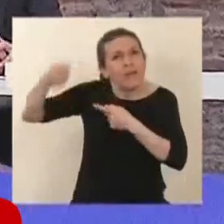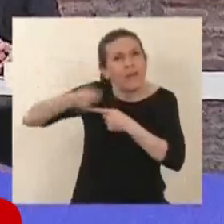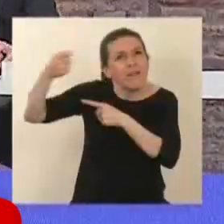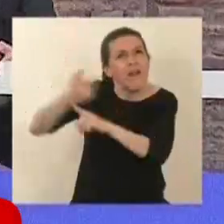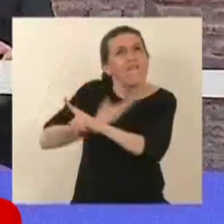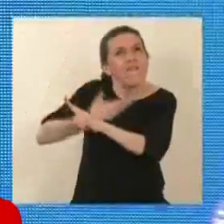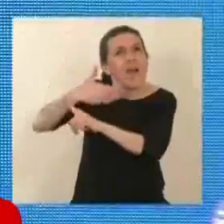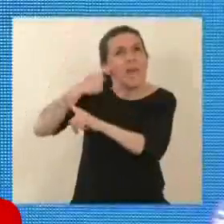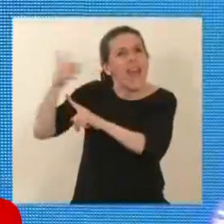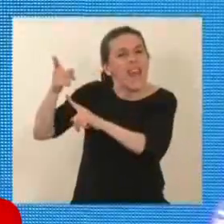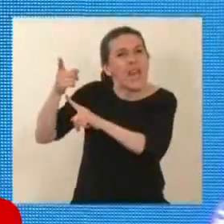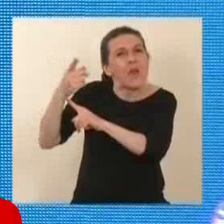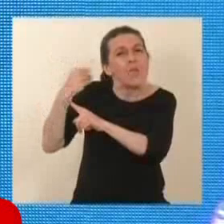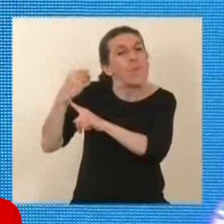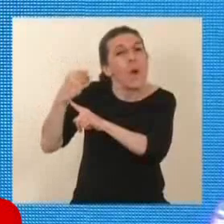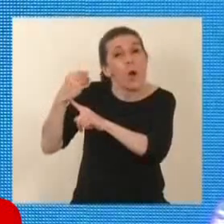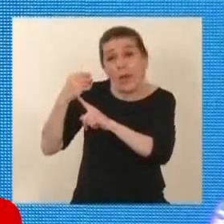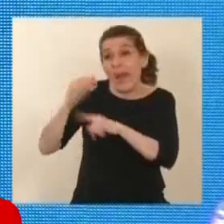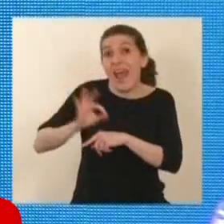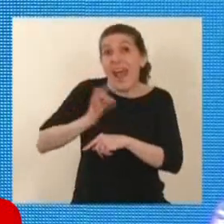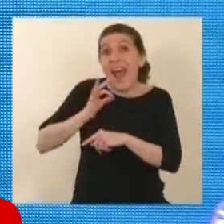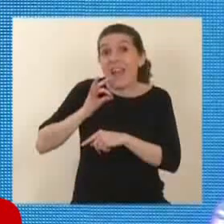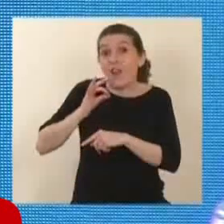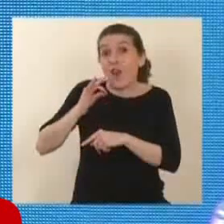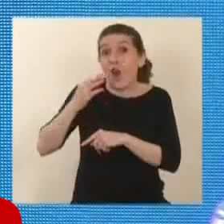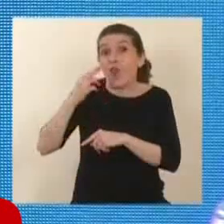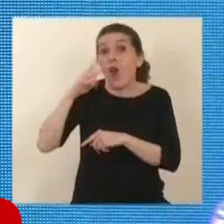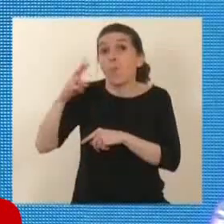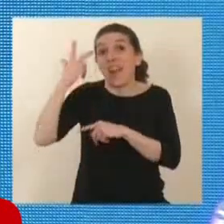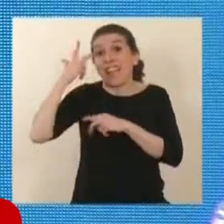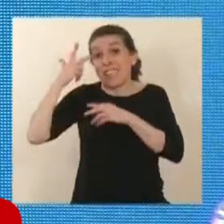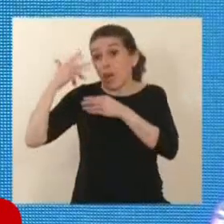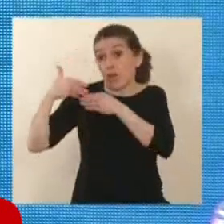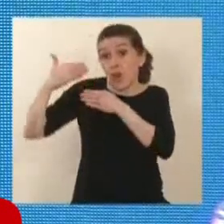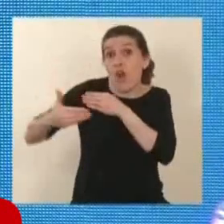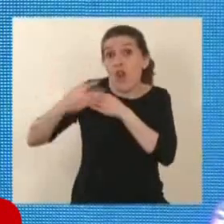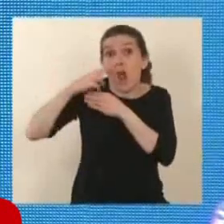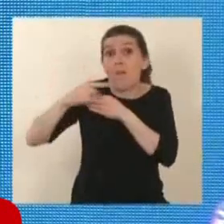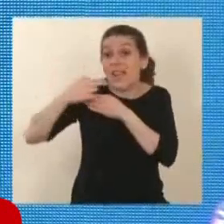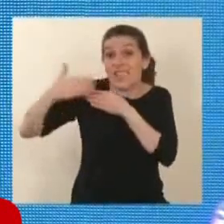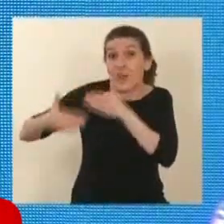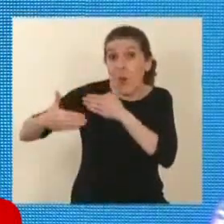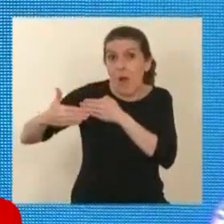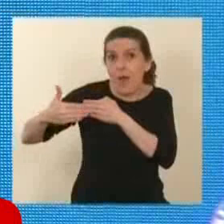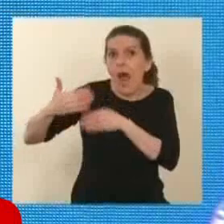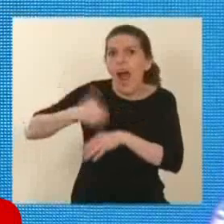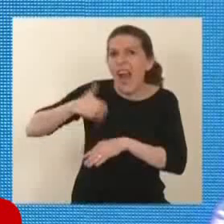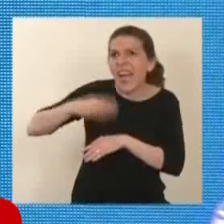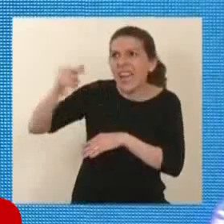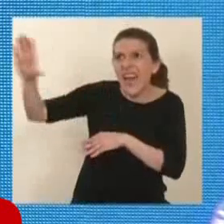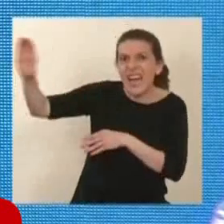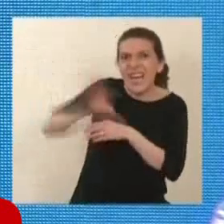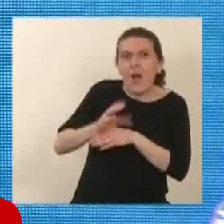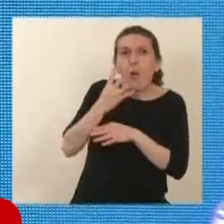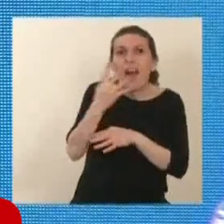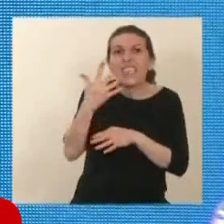es que a partir del año 2018, entre el 2018 y el 2019, Argentina tomó 45.000 millones